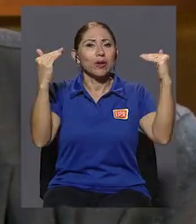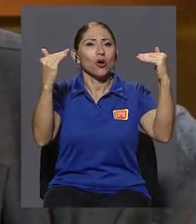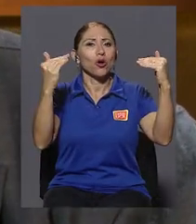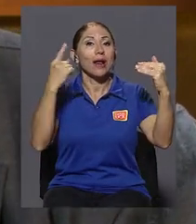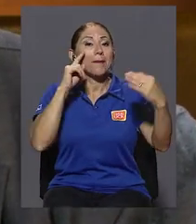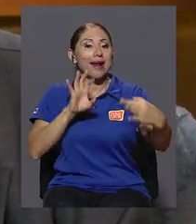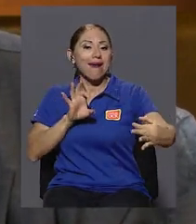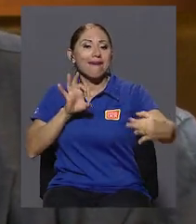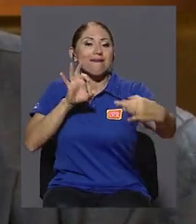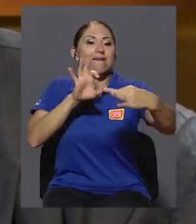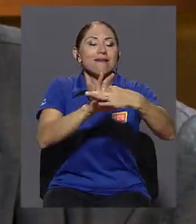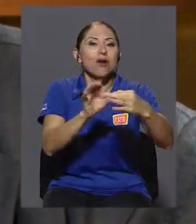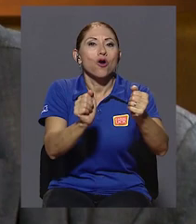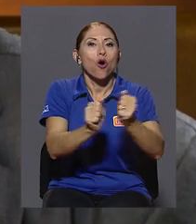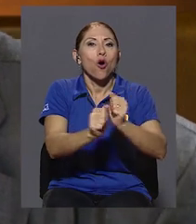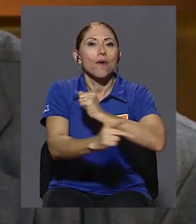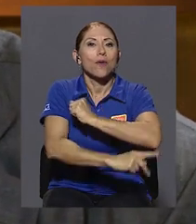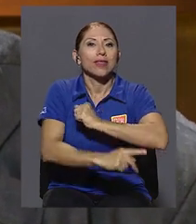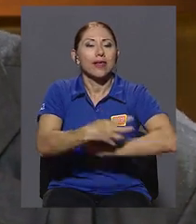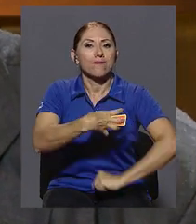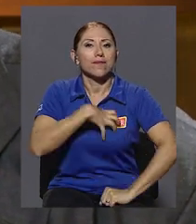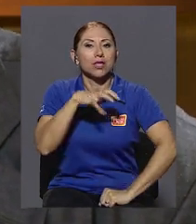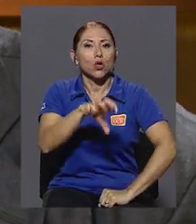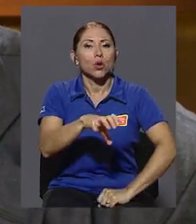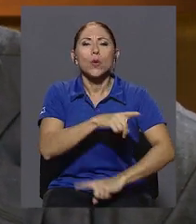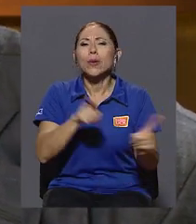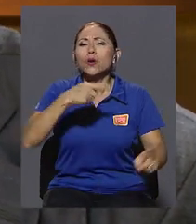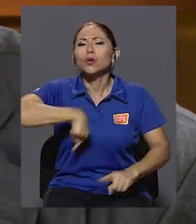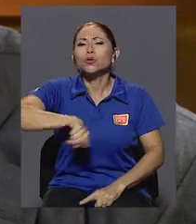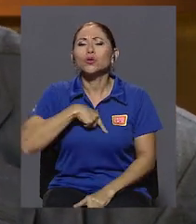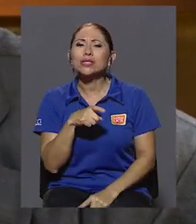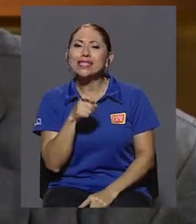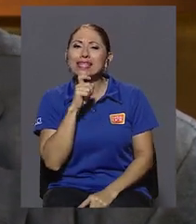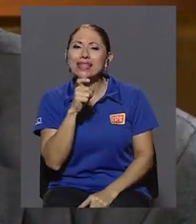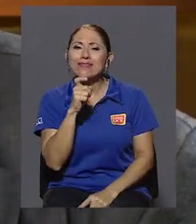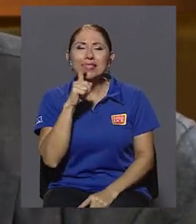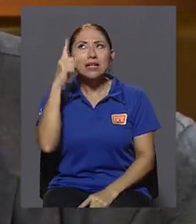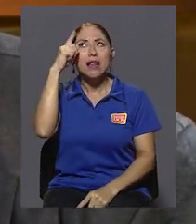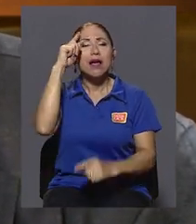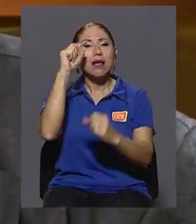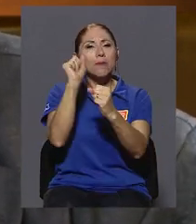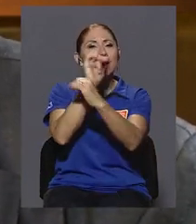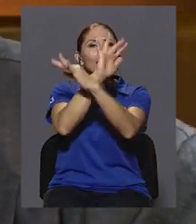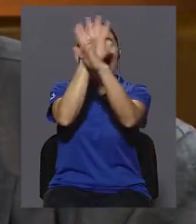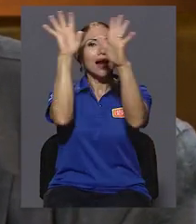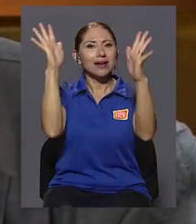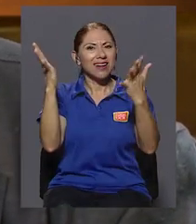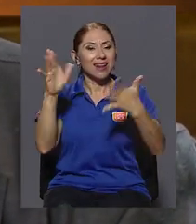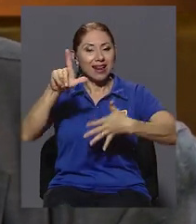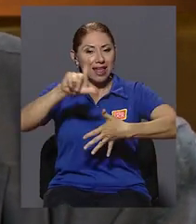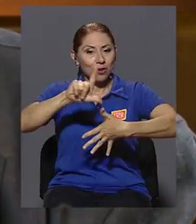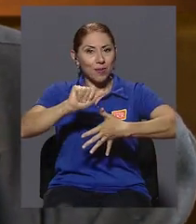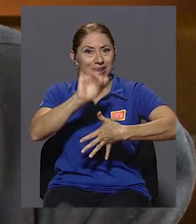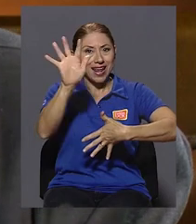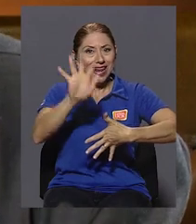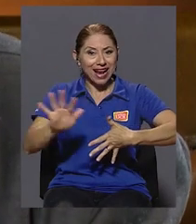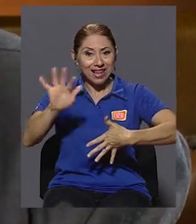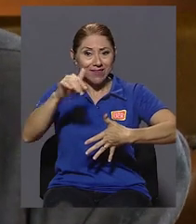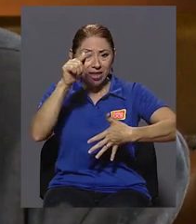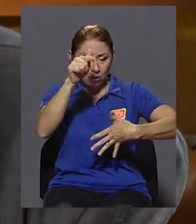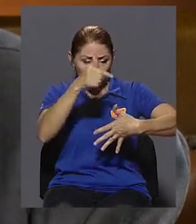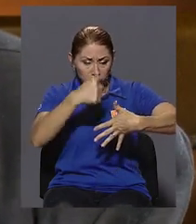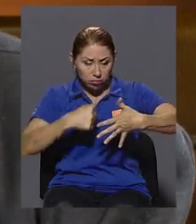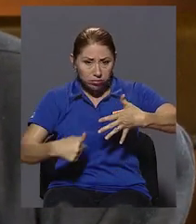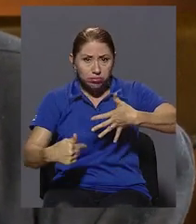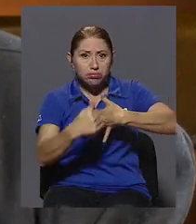al vínculo con el territorio. Pero nos cuesta imaginar que las naciones que constituimos América Latina y el Caribe podemos